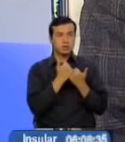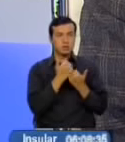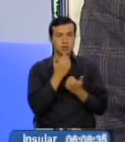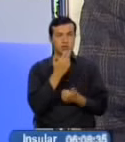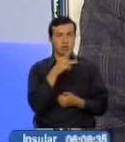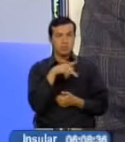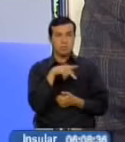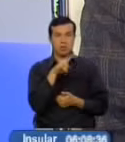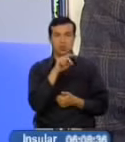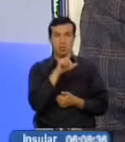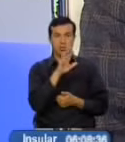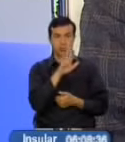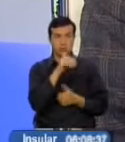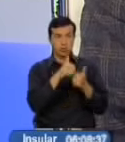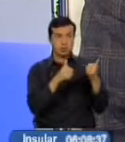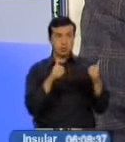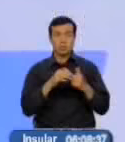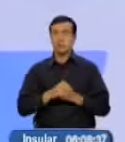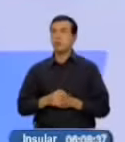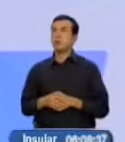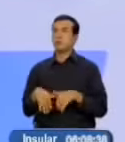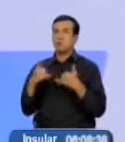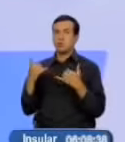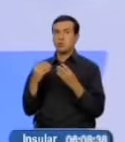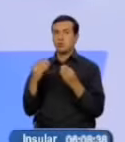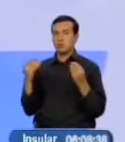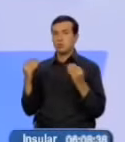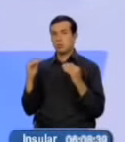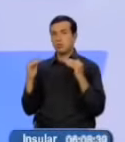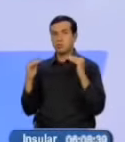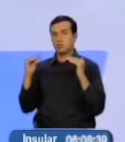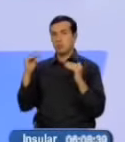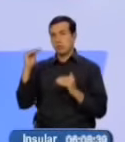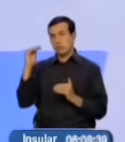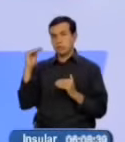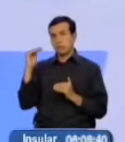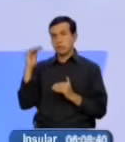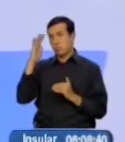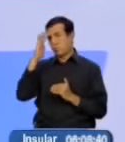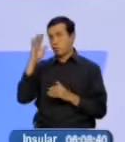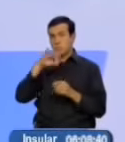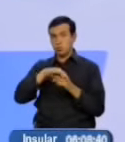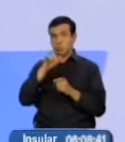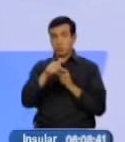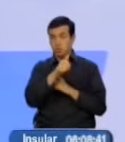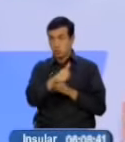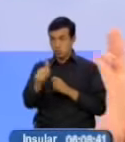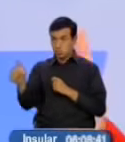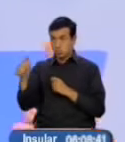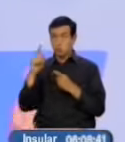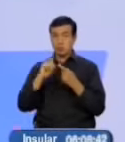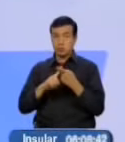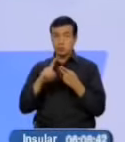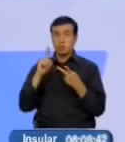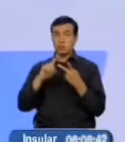Paula Romo, ¿va a ser candidata? Bueno, hoy hay un gran desequilibrio en la Asamblea, no solo gracias al voto popular, en parte debido al voto popular